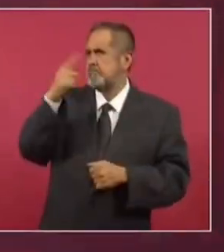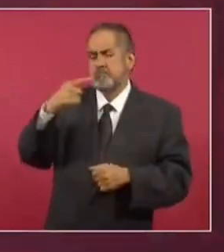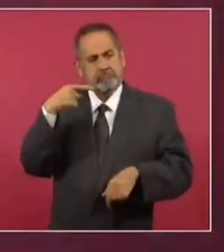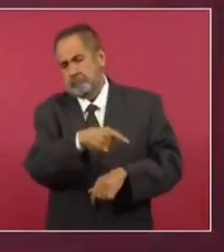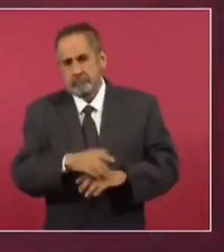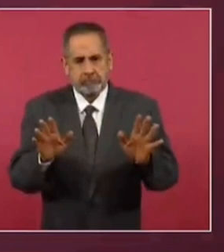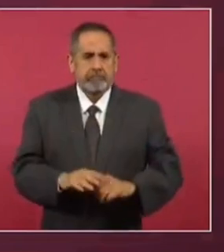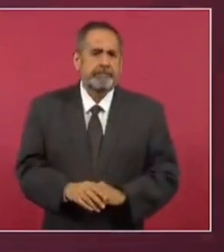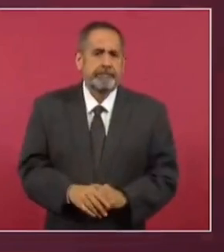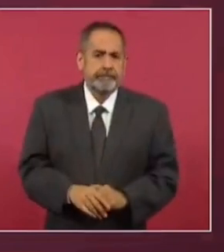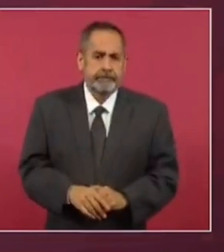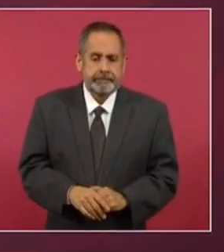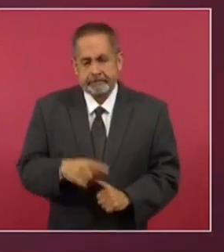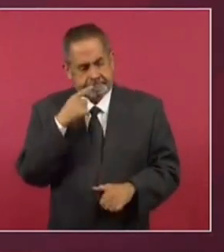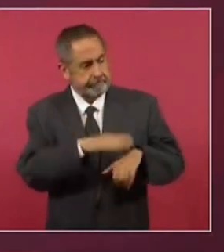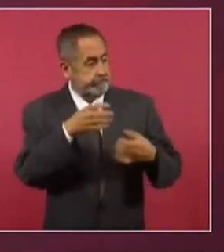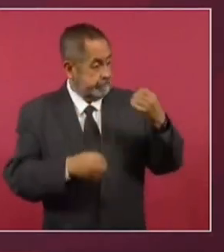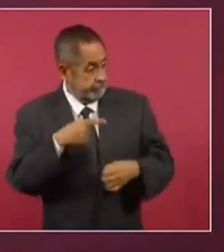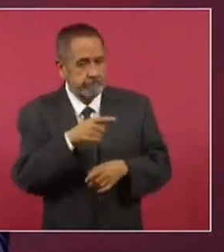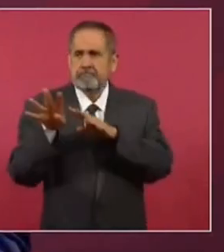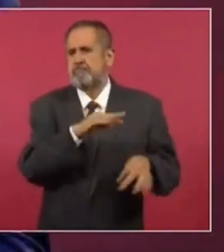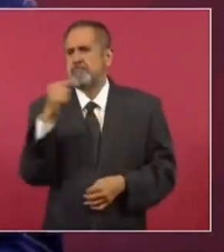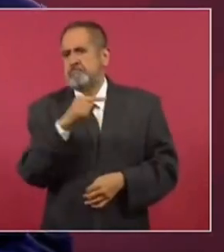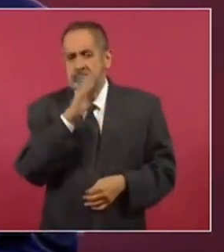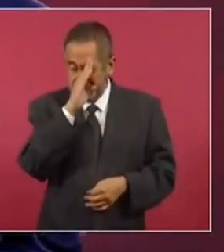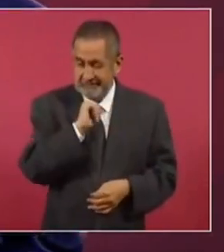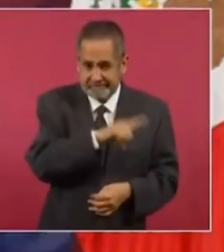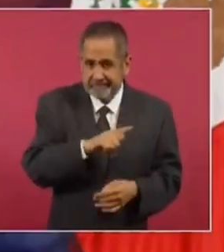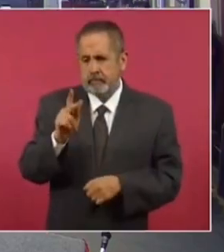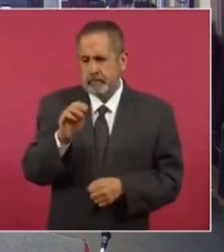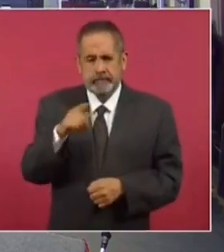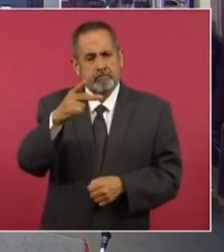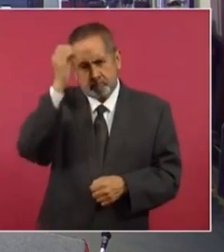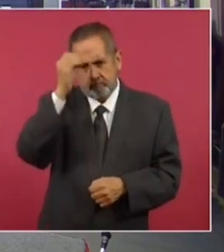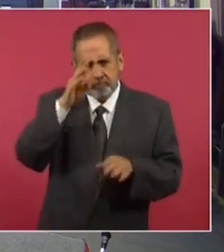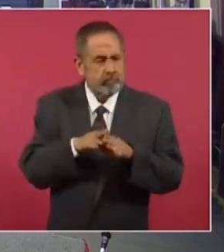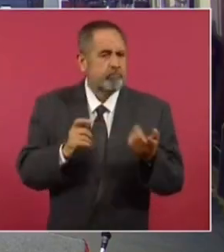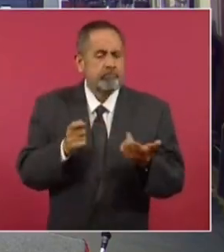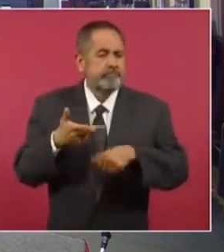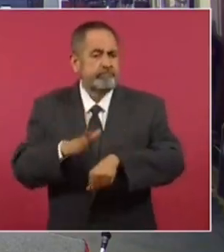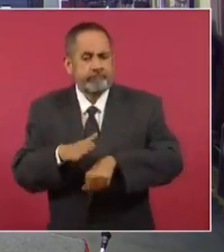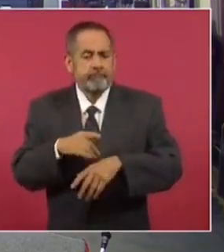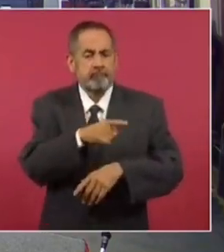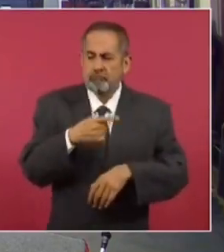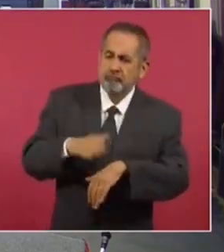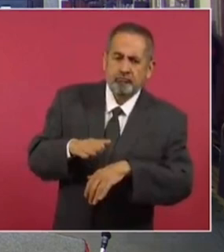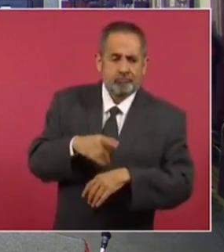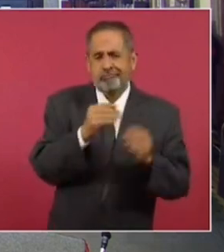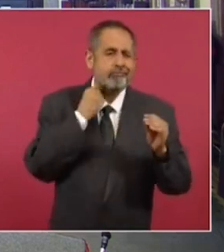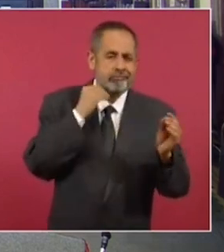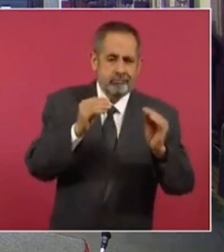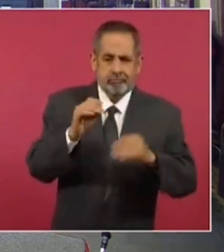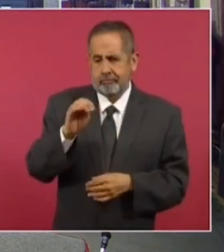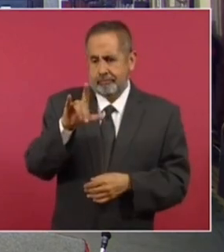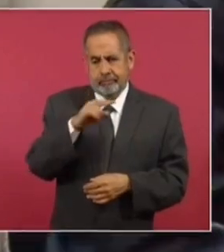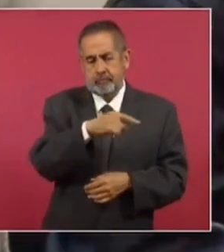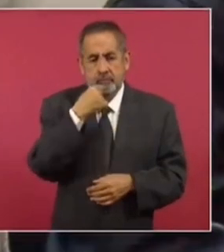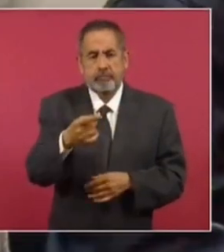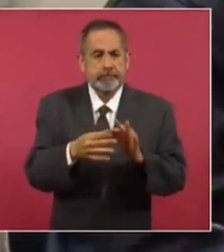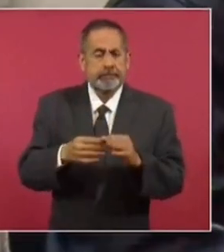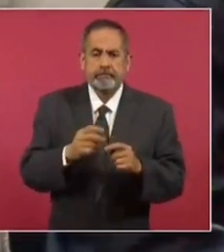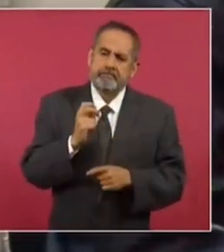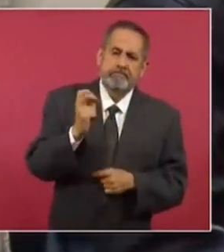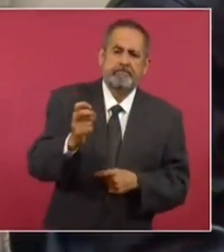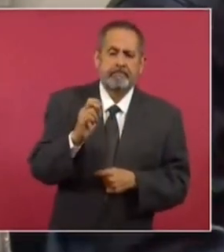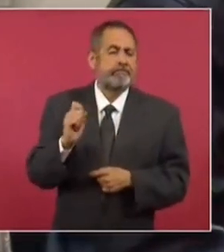denunciamos al juez el magistrado al ministro toda la advertencia o La amenaza que hace la defensa justamente de Emilio lozoya al